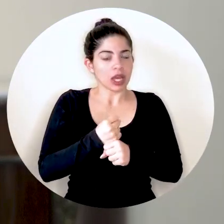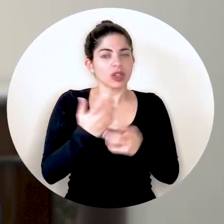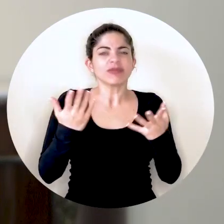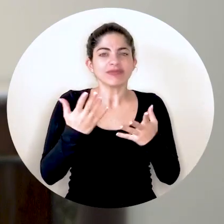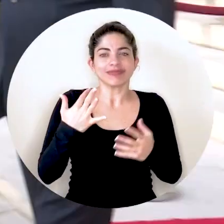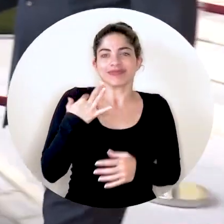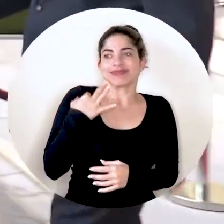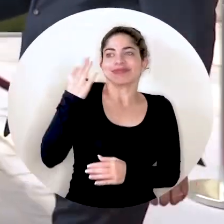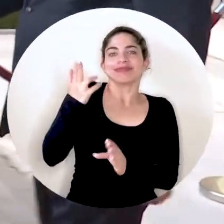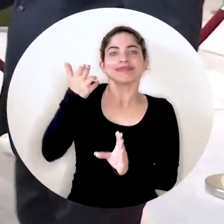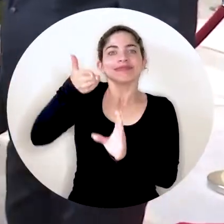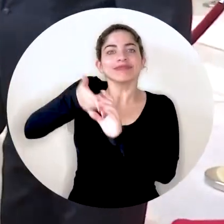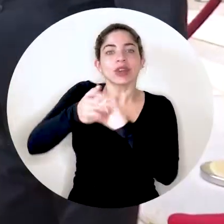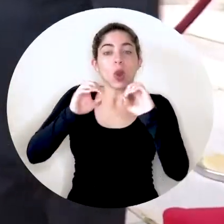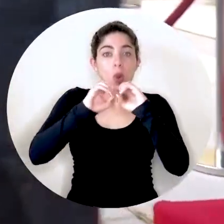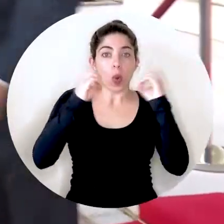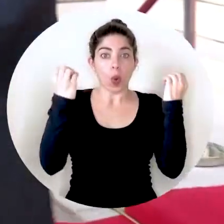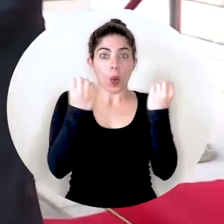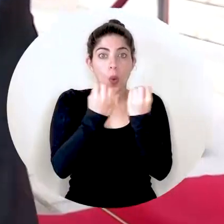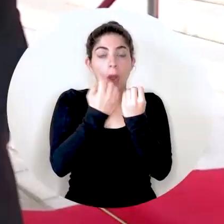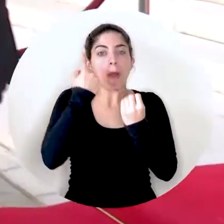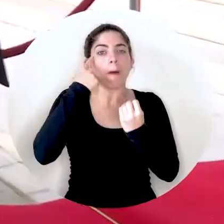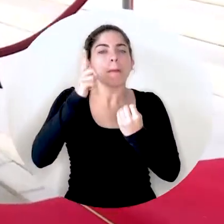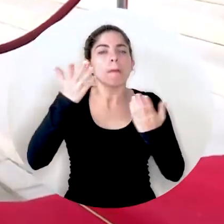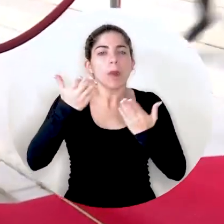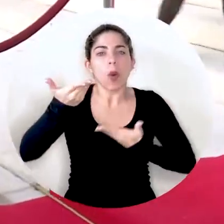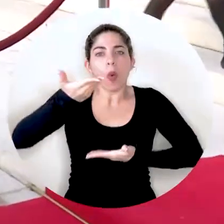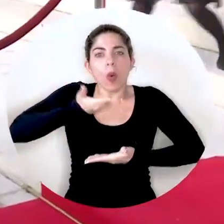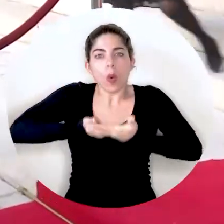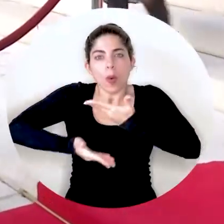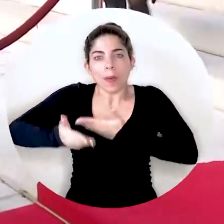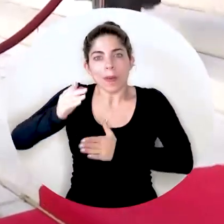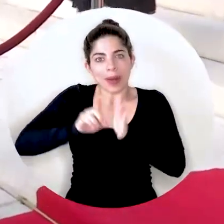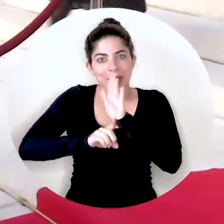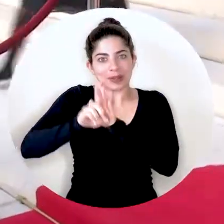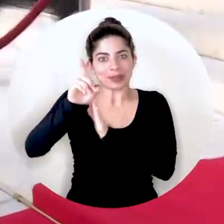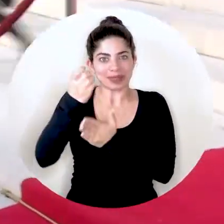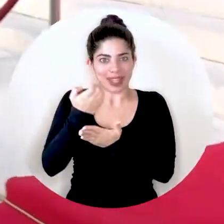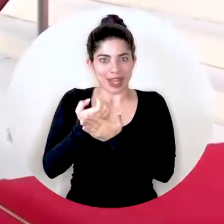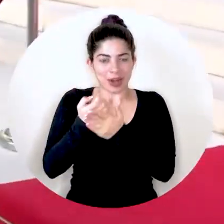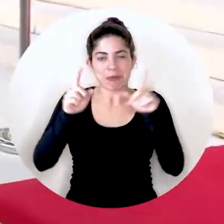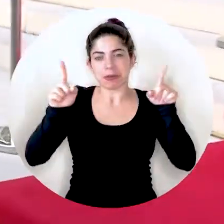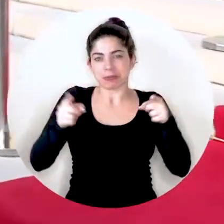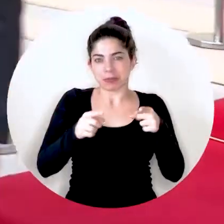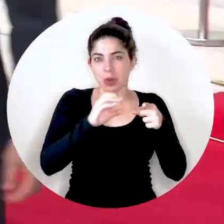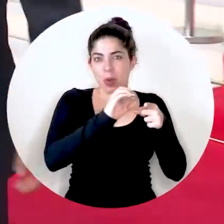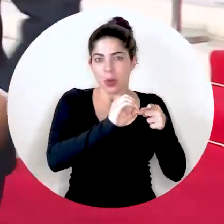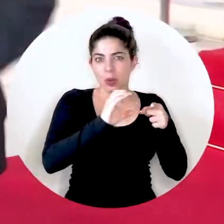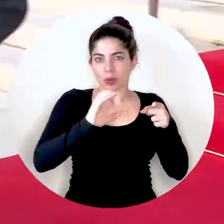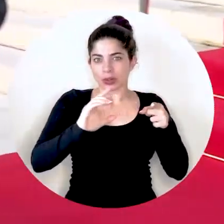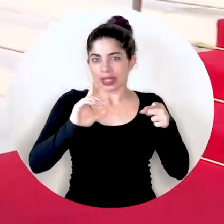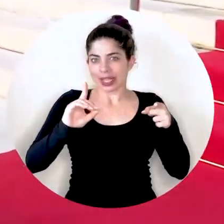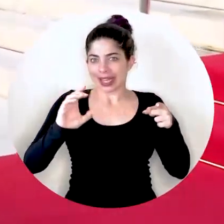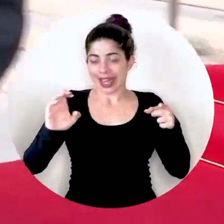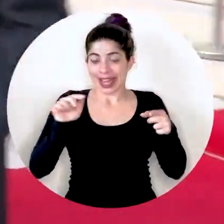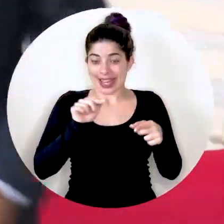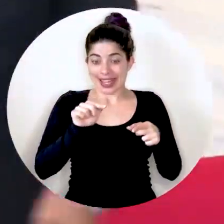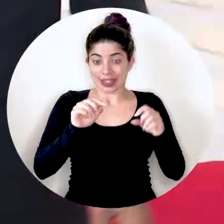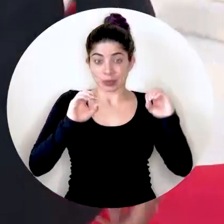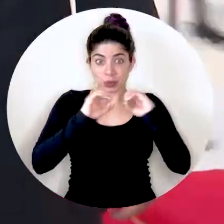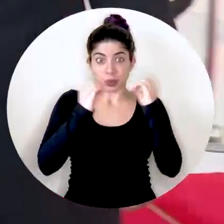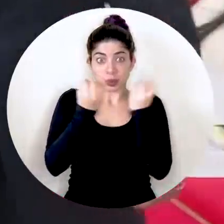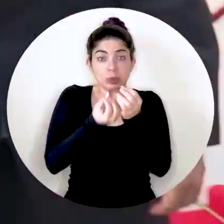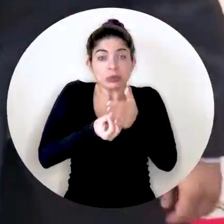ser invitados como miembros de la Organización para la Cooperación y Desarrollo Económicos, la OCDE.